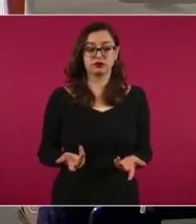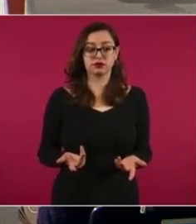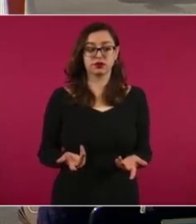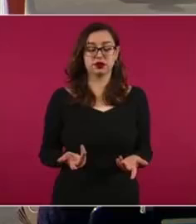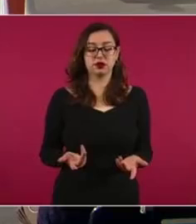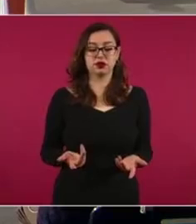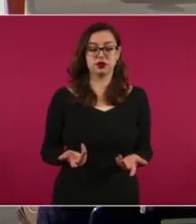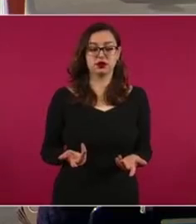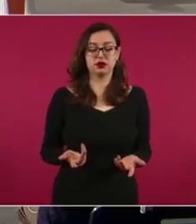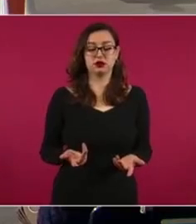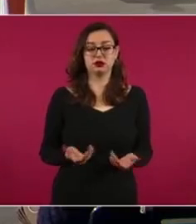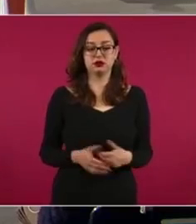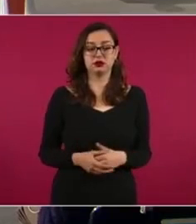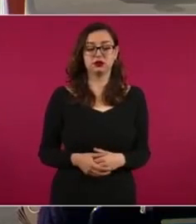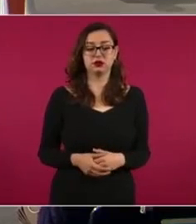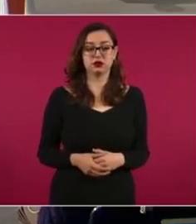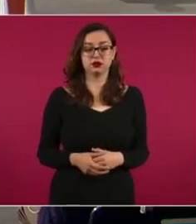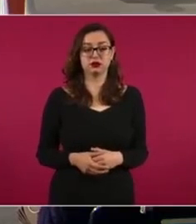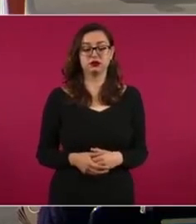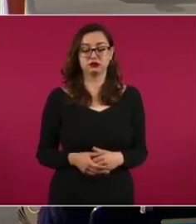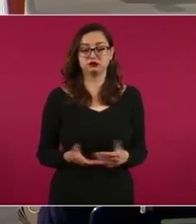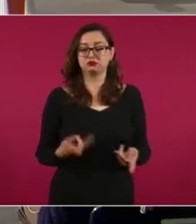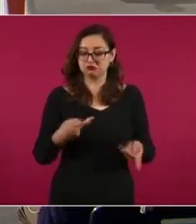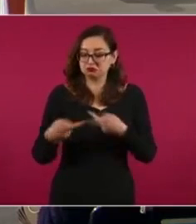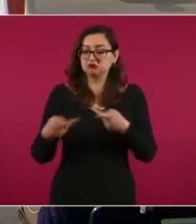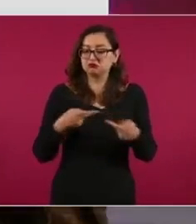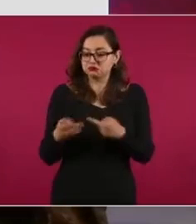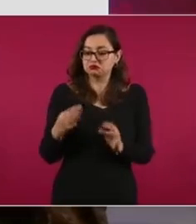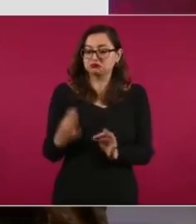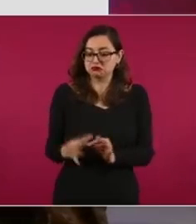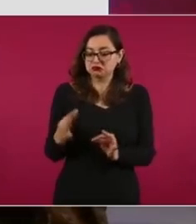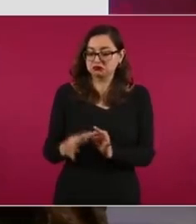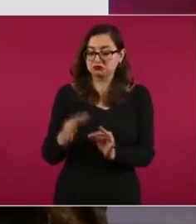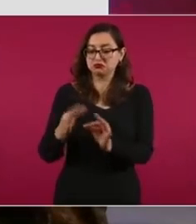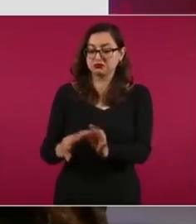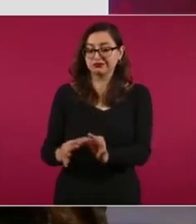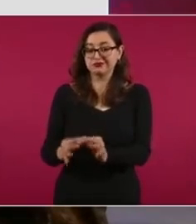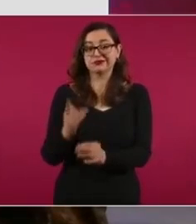ha resultado la estrategia. Ahora vamos